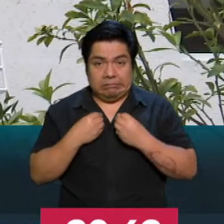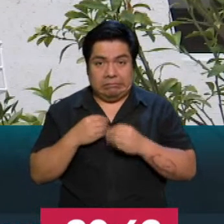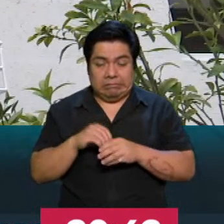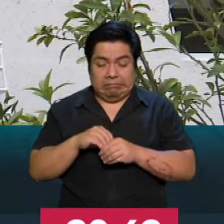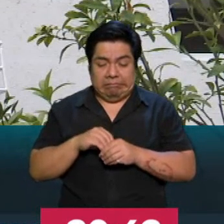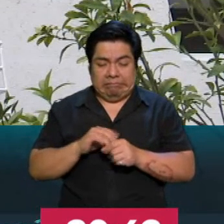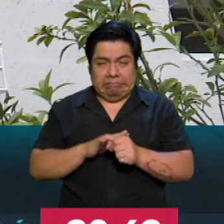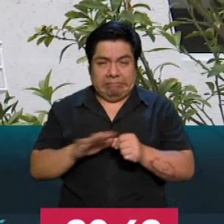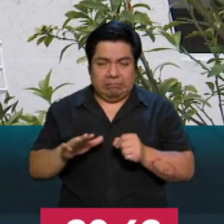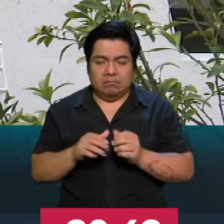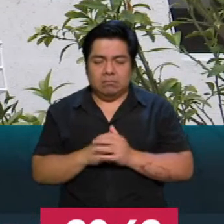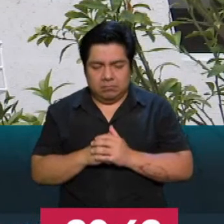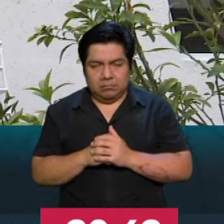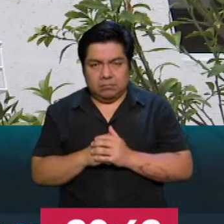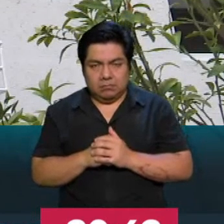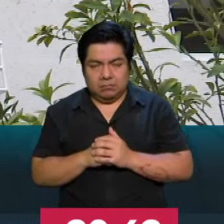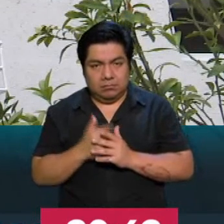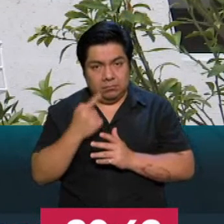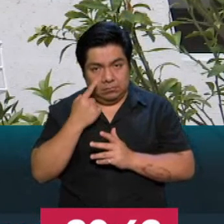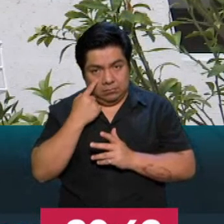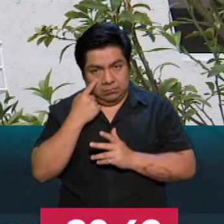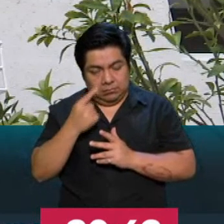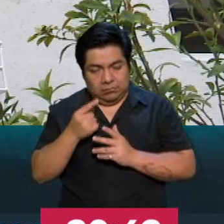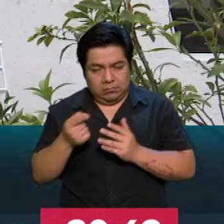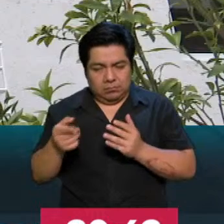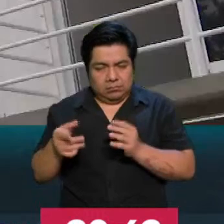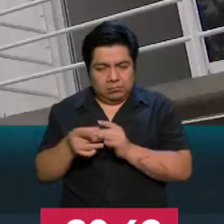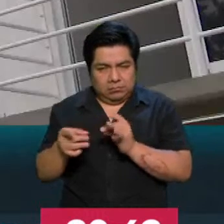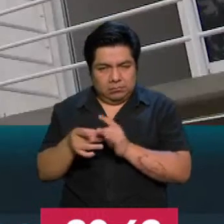hacinamiento. Significa que hagamos